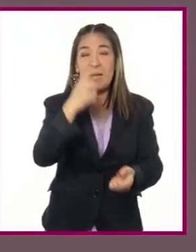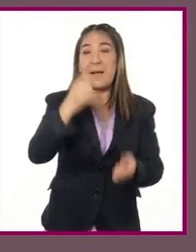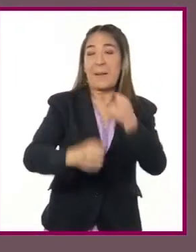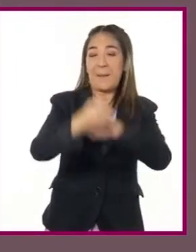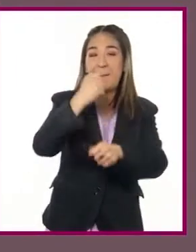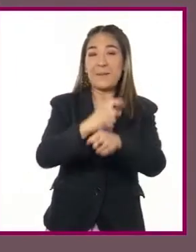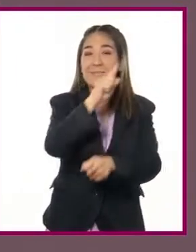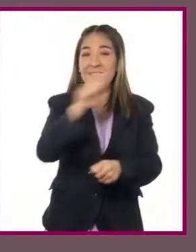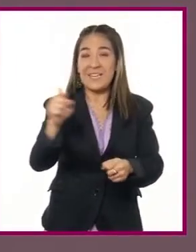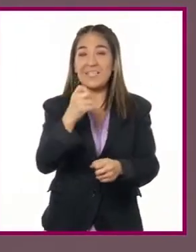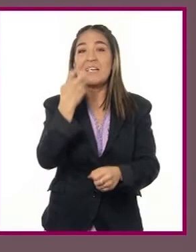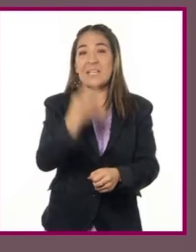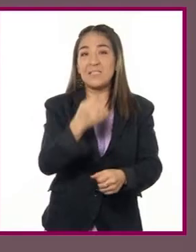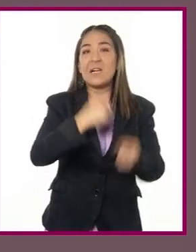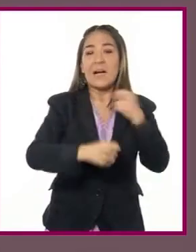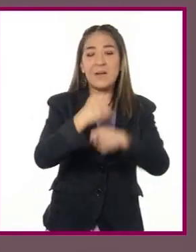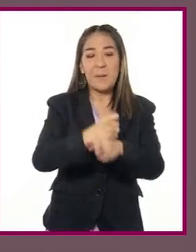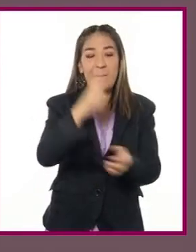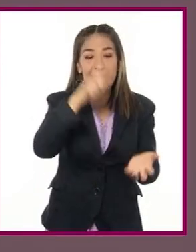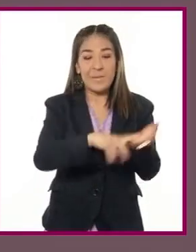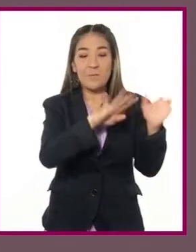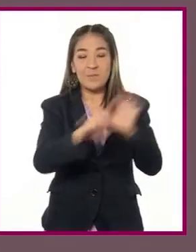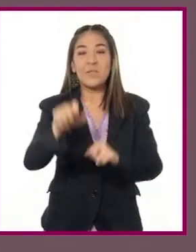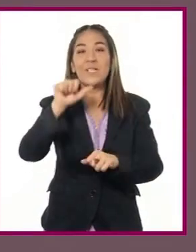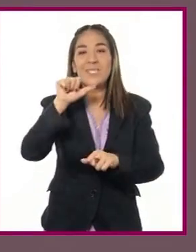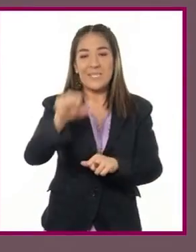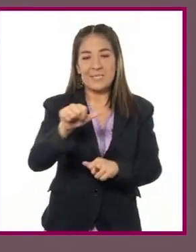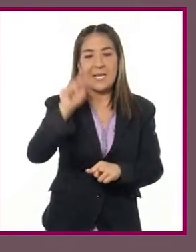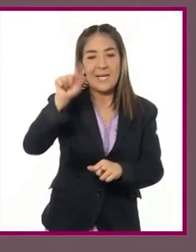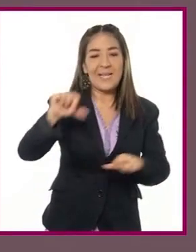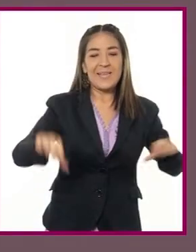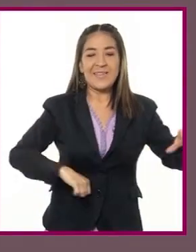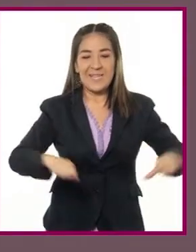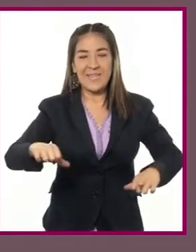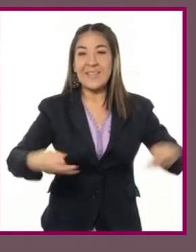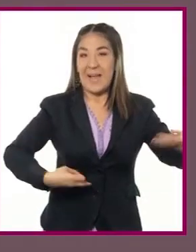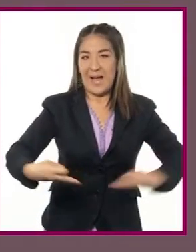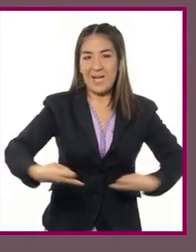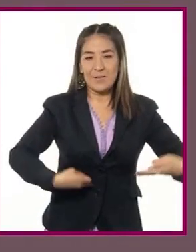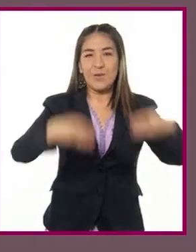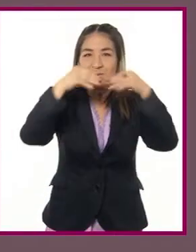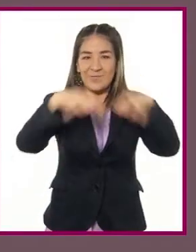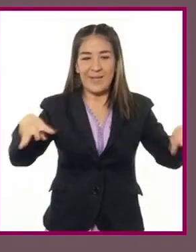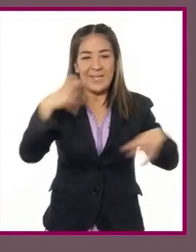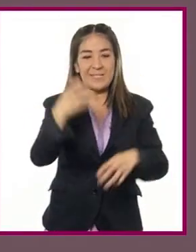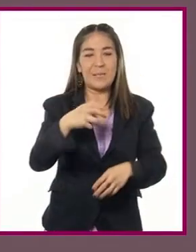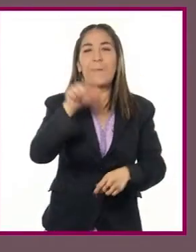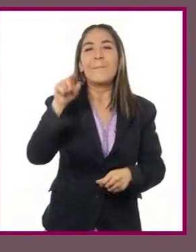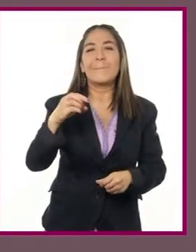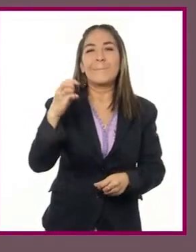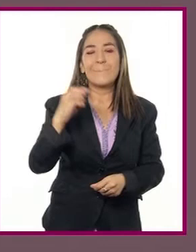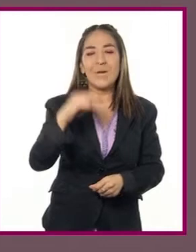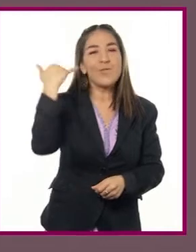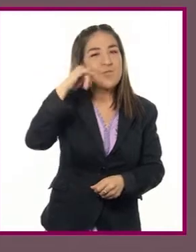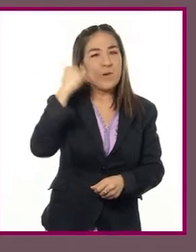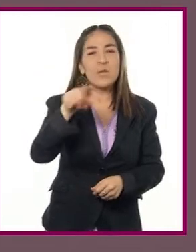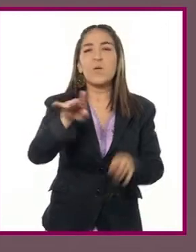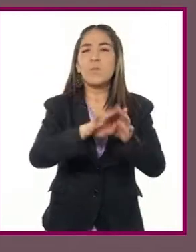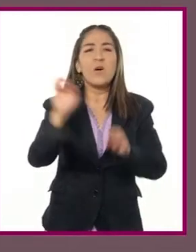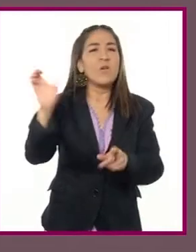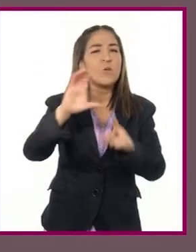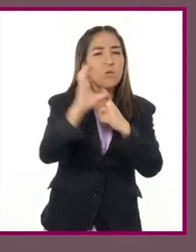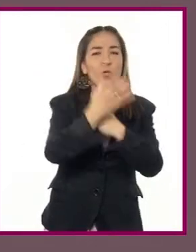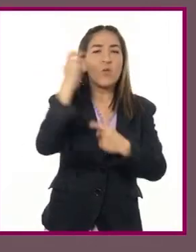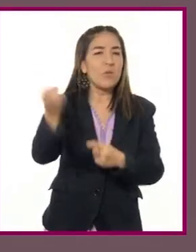En 1916, en el Teatro Peón Contreras de Mérida, Yucatán, se llevaron a cabo los primeros congresos feministas de